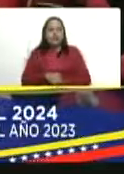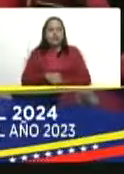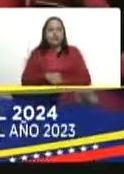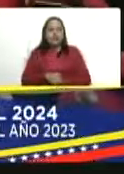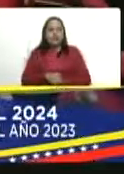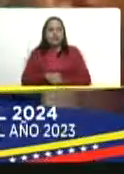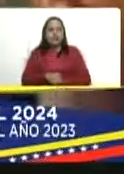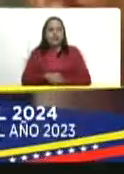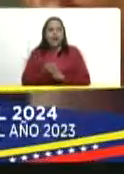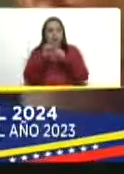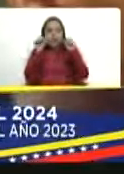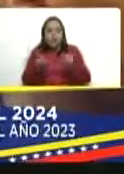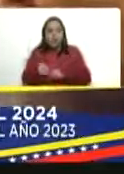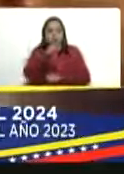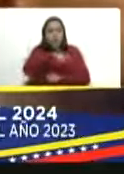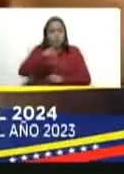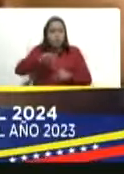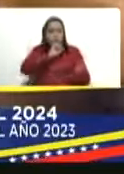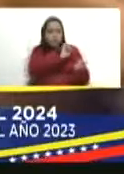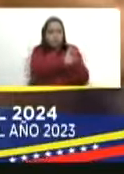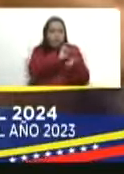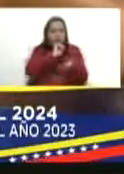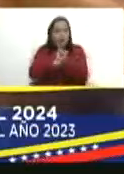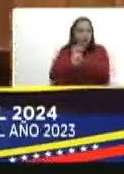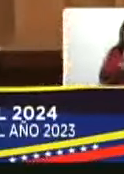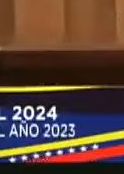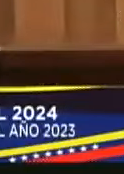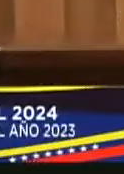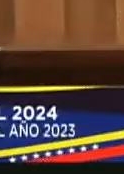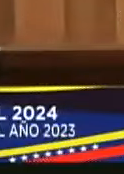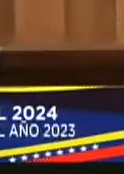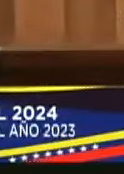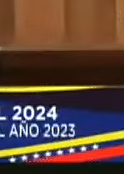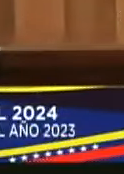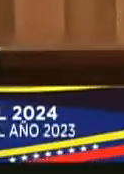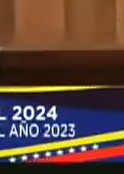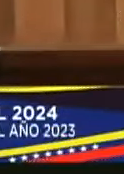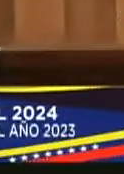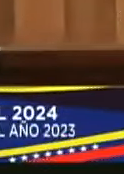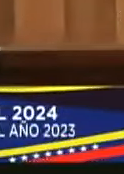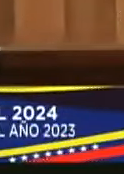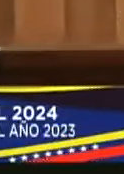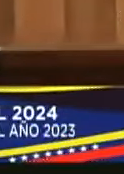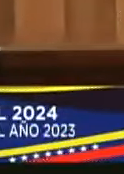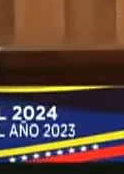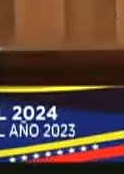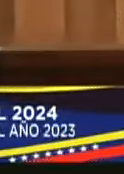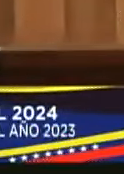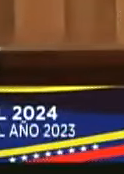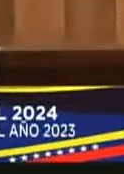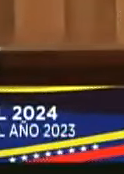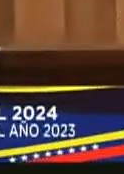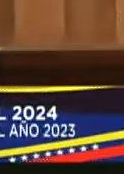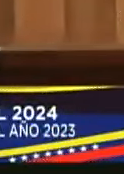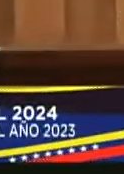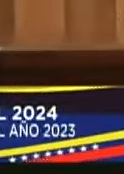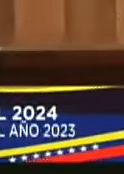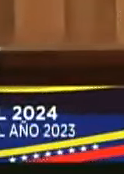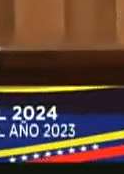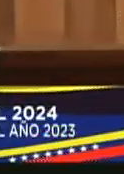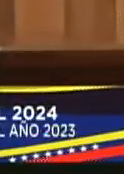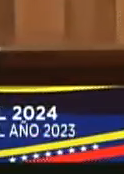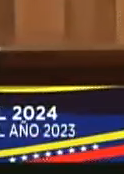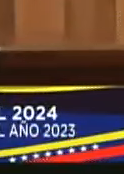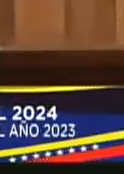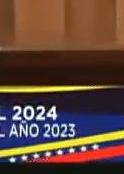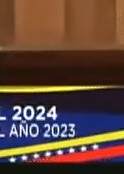un sistema penitenciario ordenado. Acabar con el pranato. Dimos tremendos golpes a los